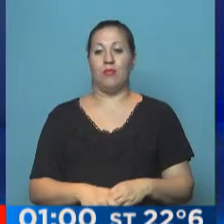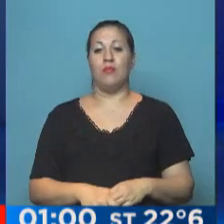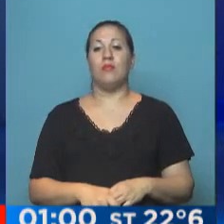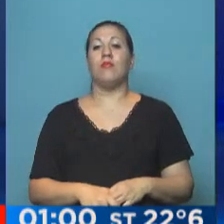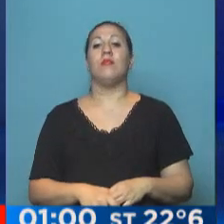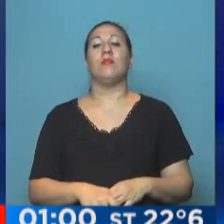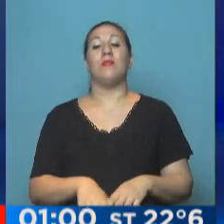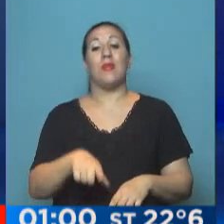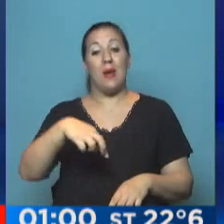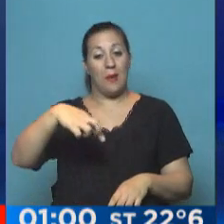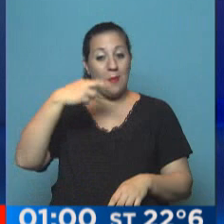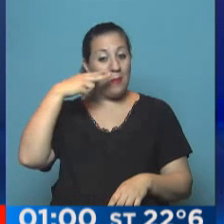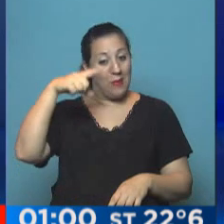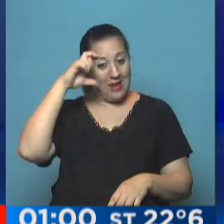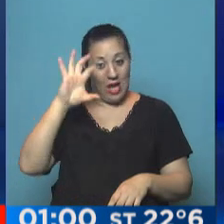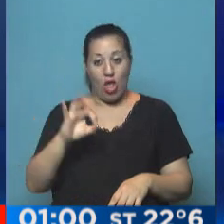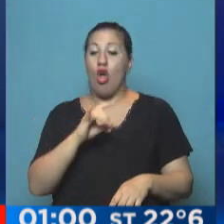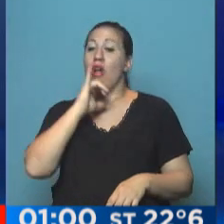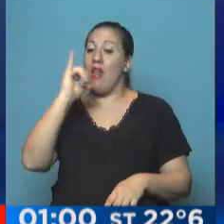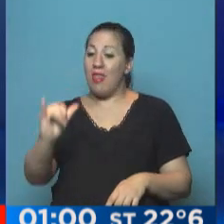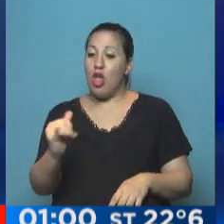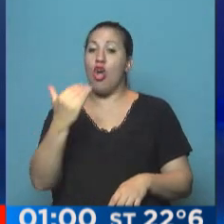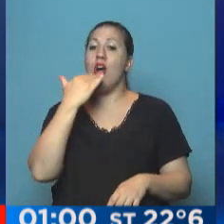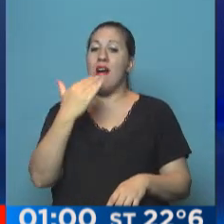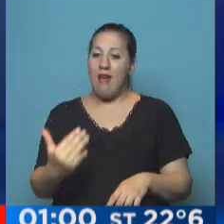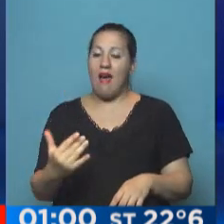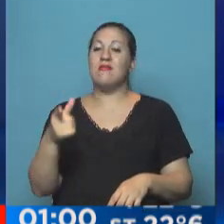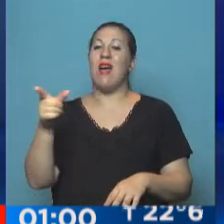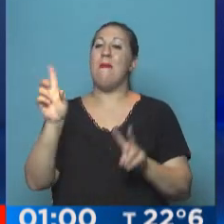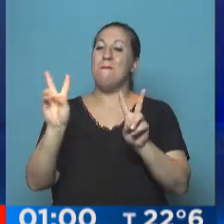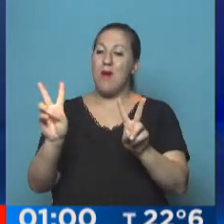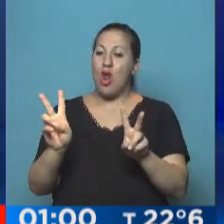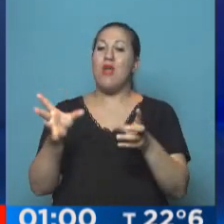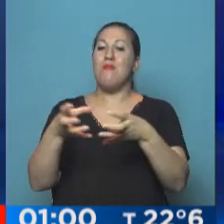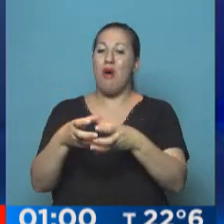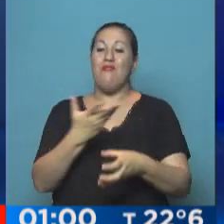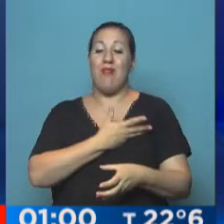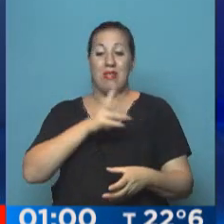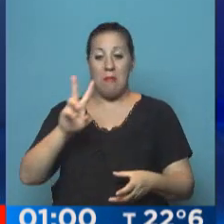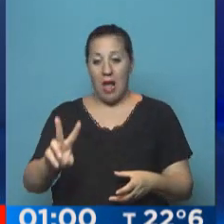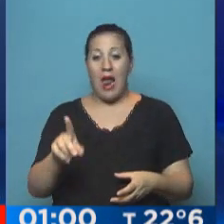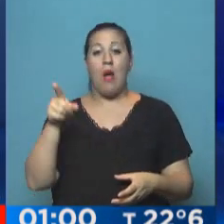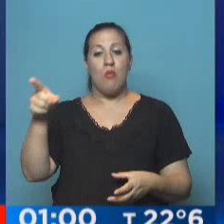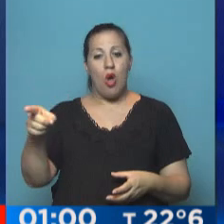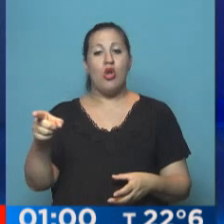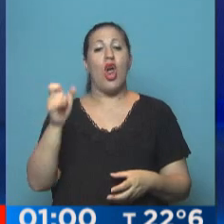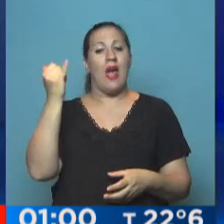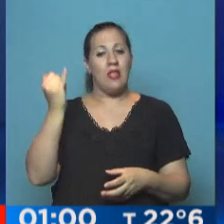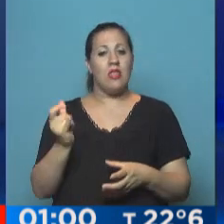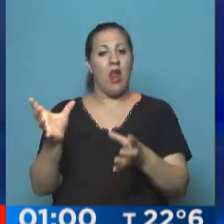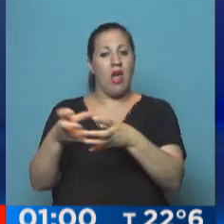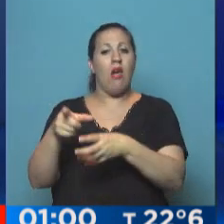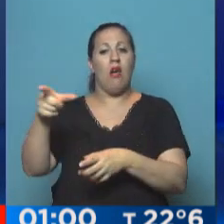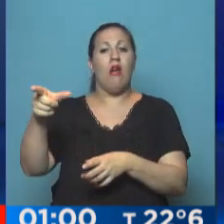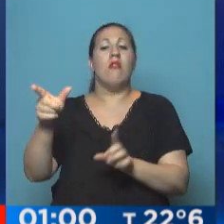Hay que decir que Federico Pinedo le agradeció al peronismo, al bloque del Frente para la Victoria en el Senado, que tiene quórum propio por